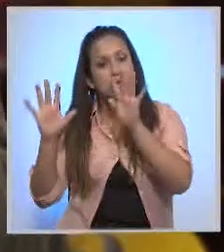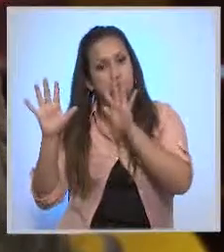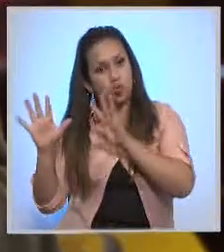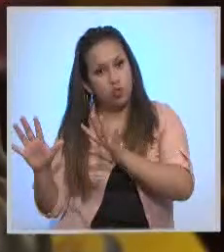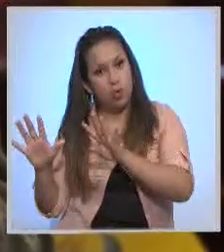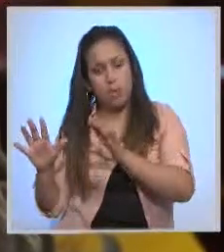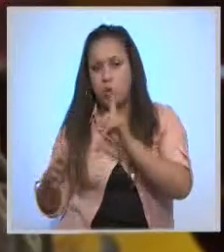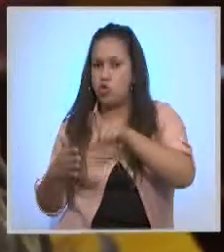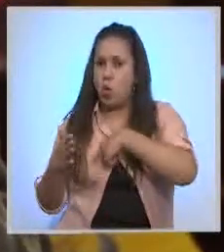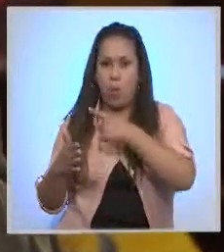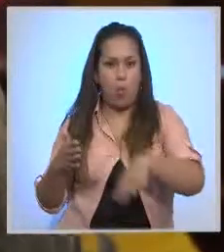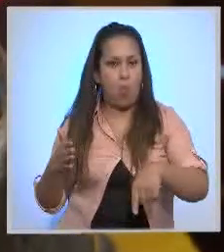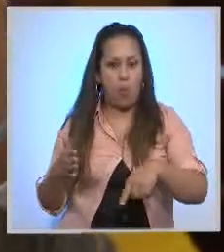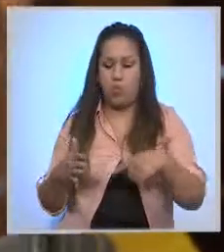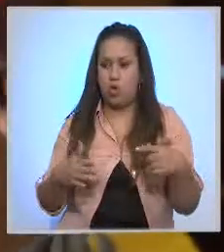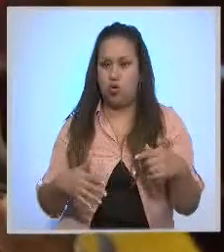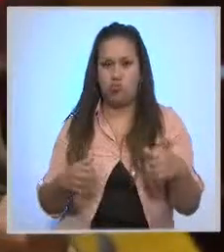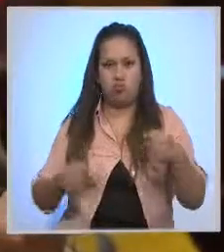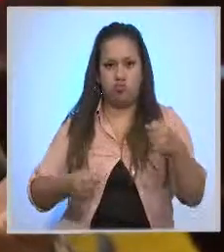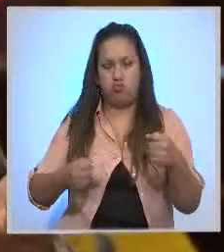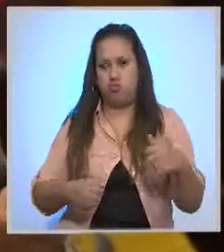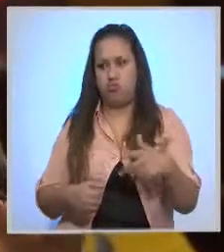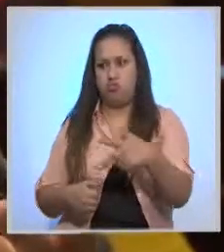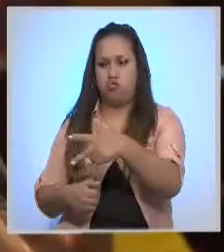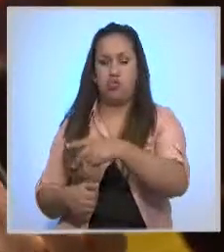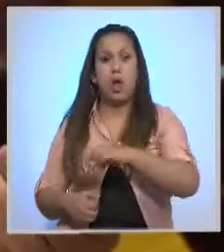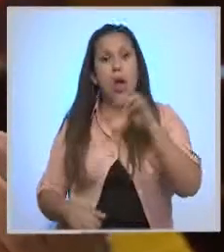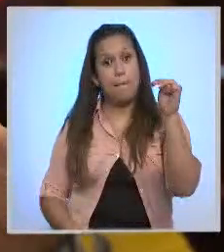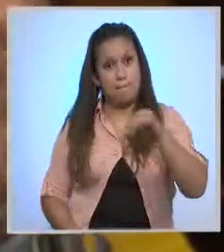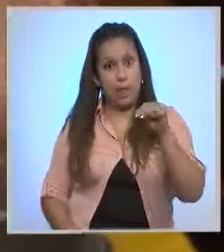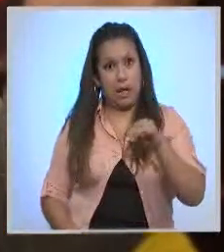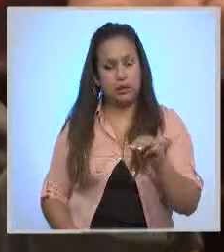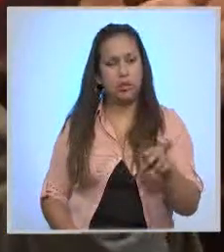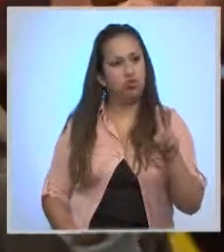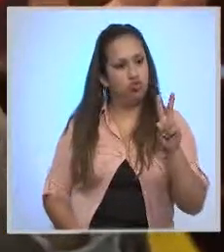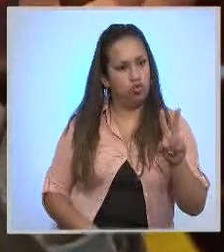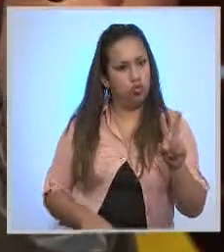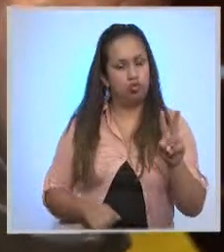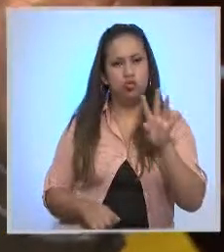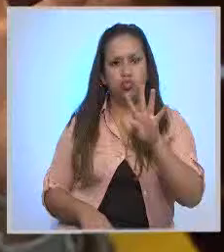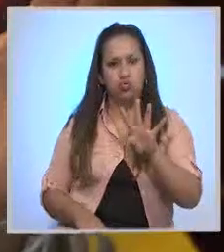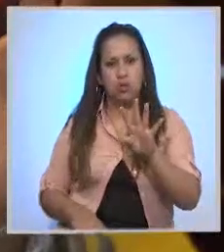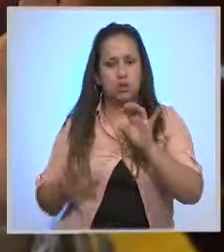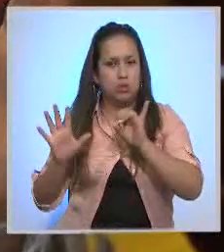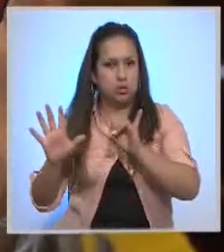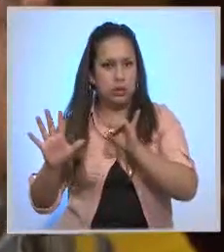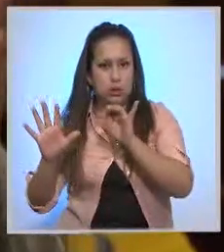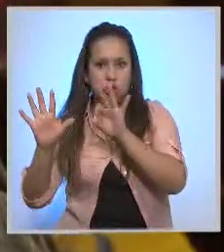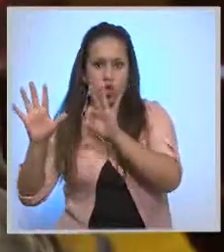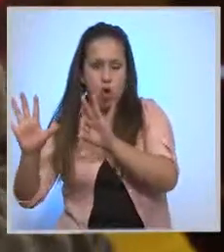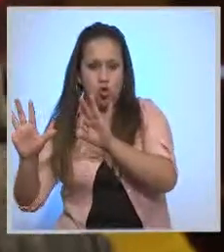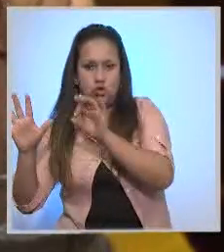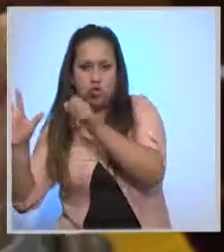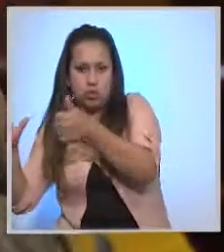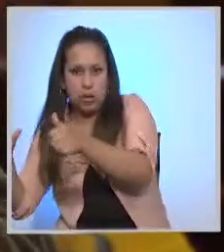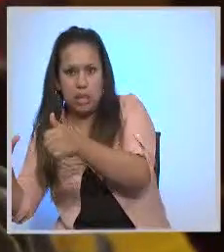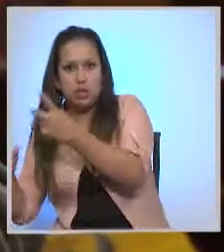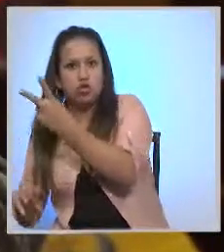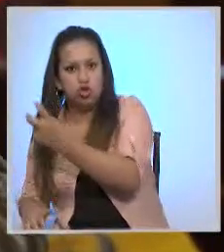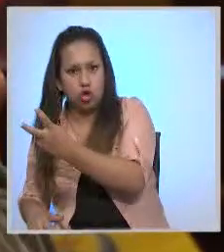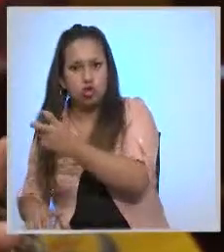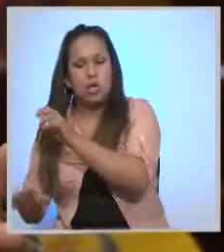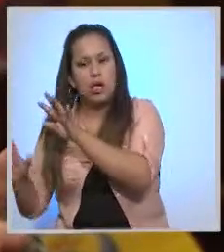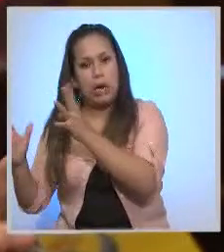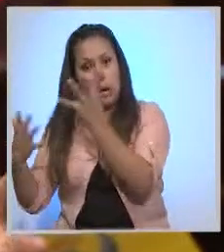entonces que tenemos que definir eso por eso se están emitiendo salvoconductos que la única entidad que puedan ser los conductos de manera legal por tema de